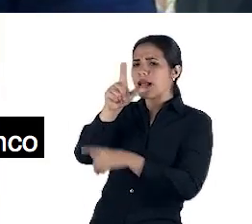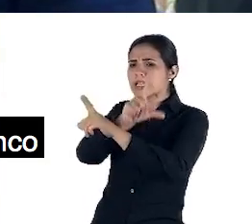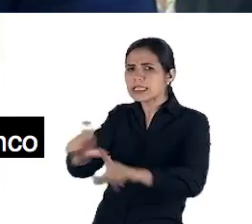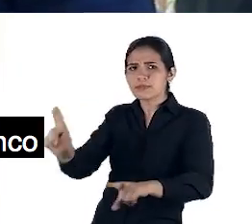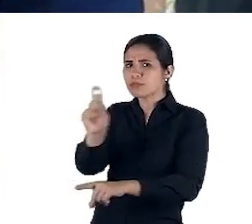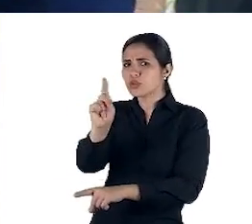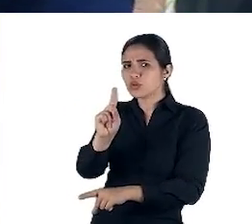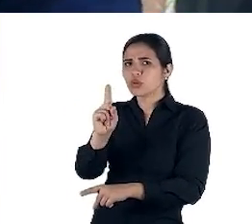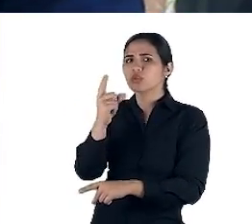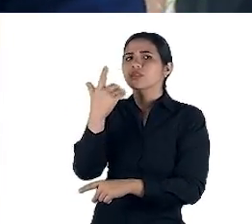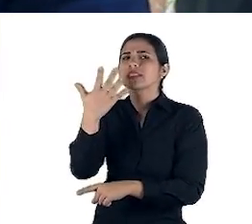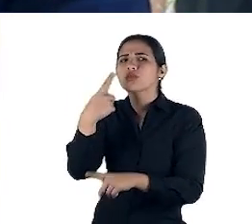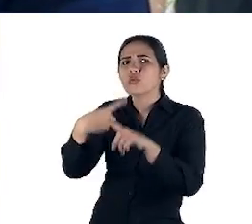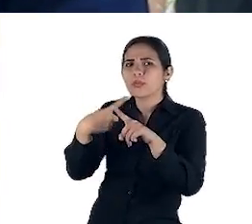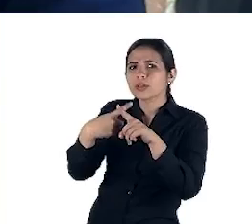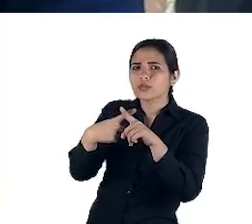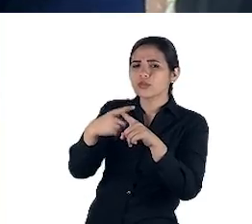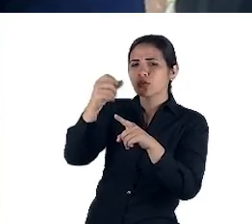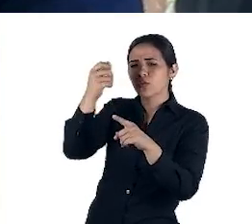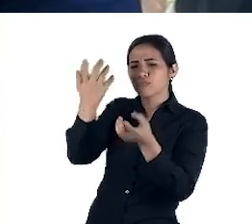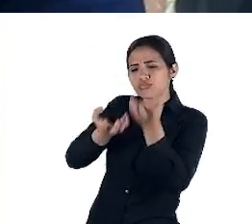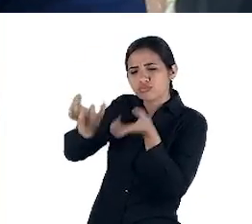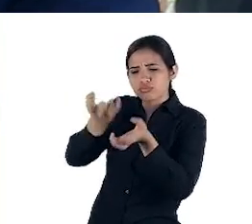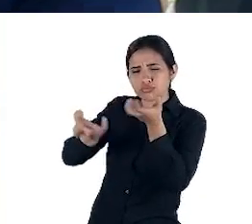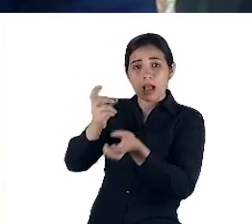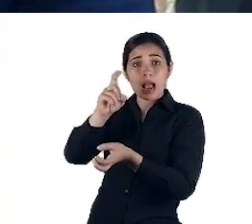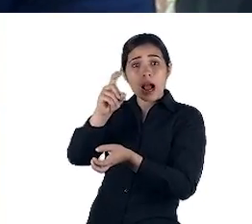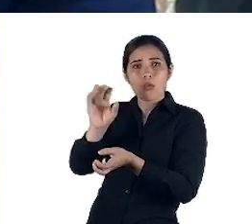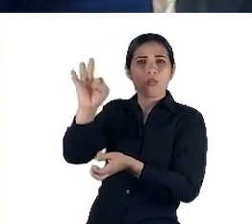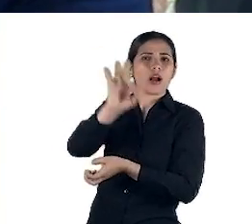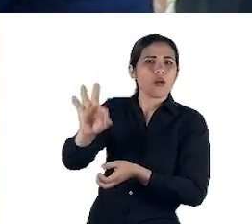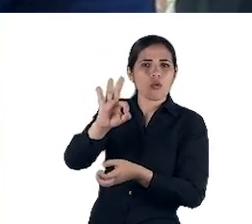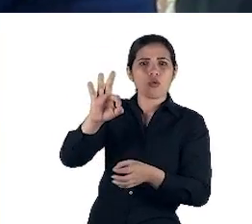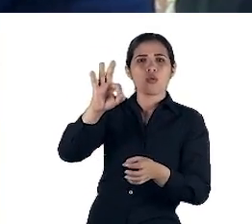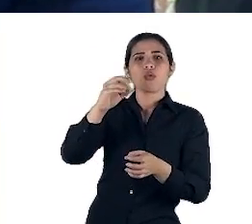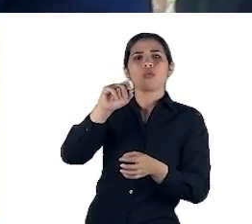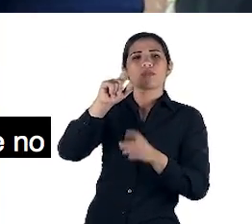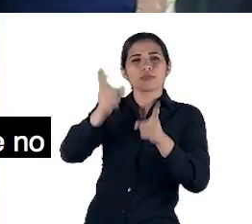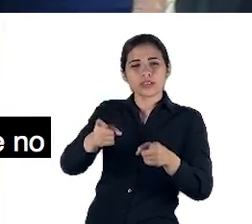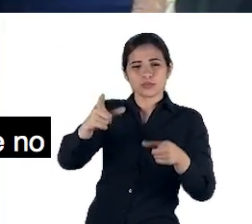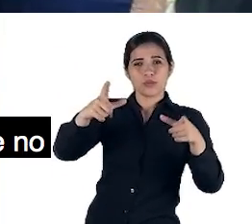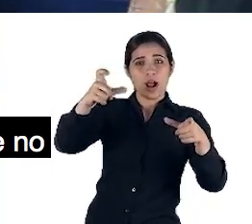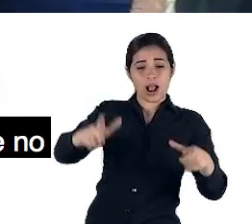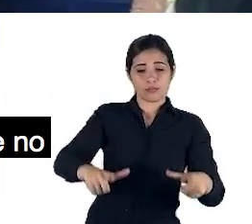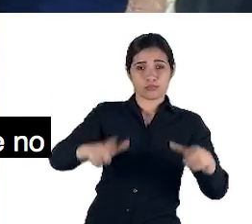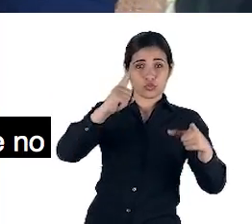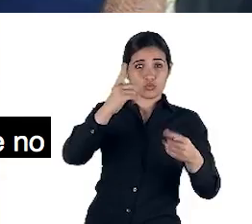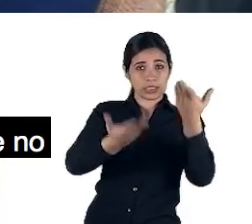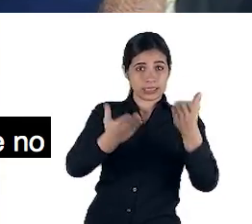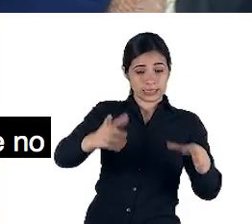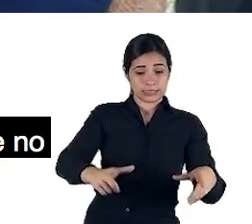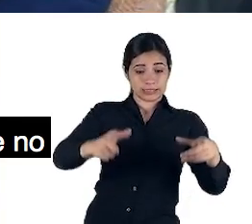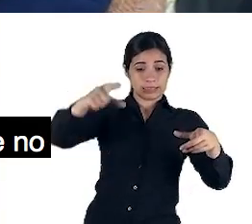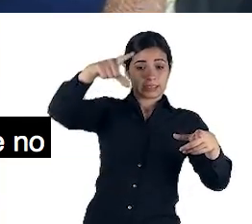tomarnos esos 5 minutos que toma el agua en hervir, esos 10 minutos en echarle 2 gotitas por cada litro, ¿qué es lo que el niño